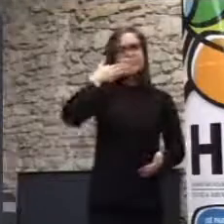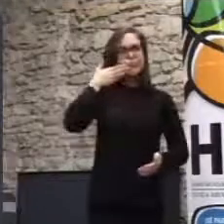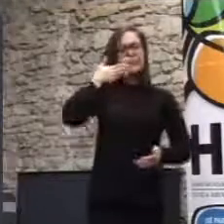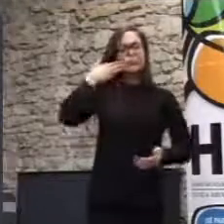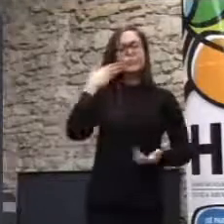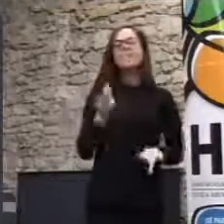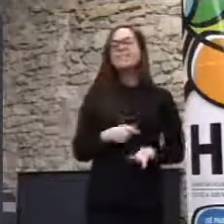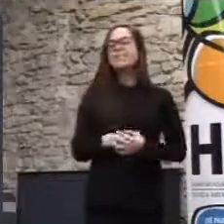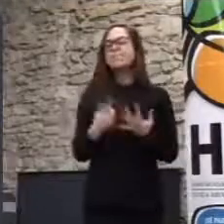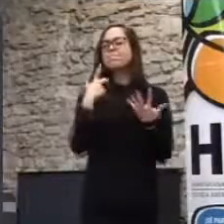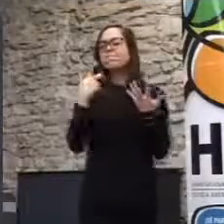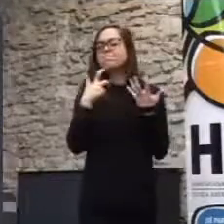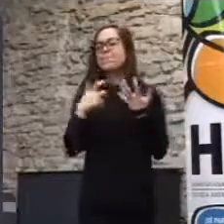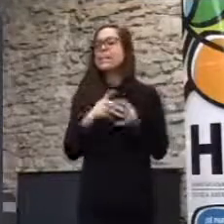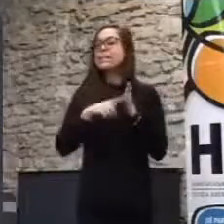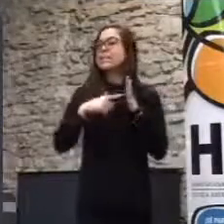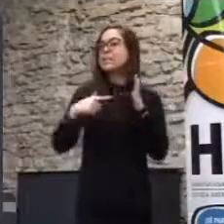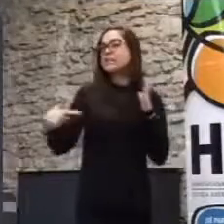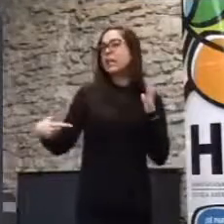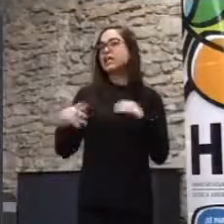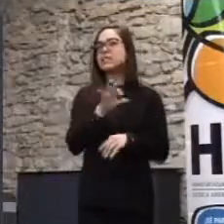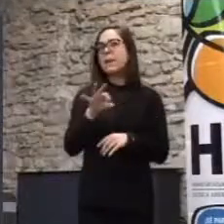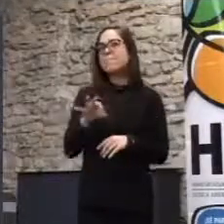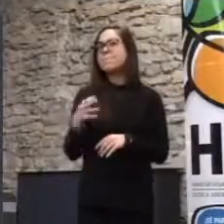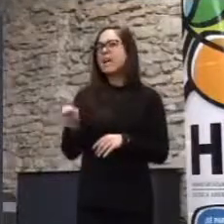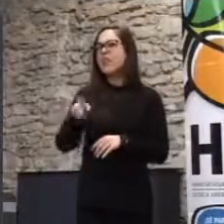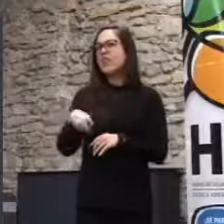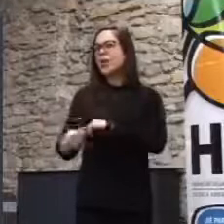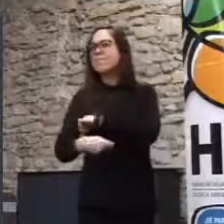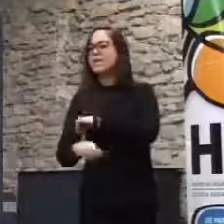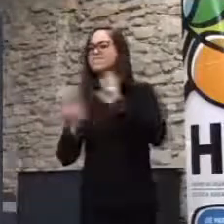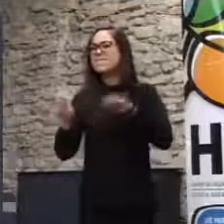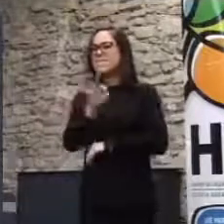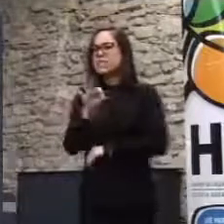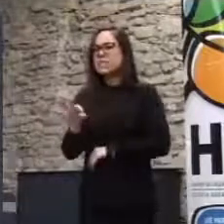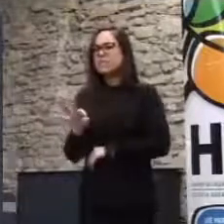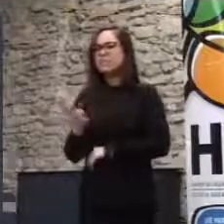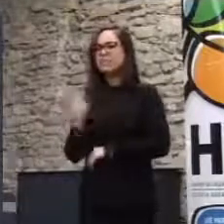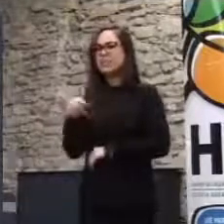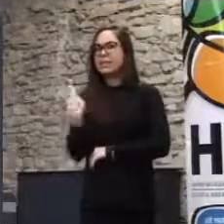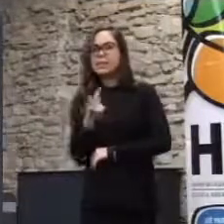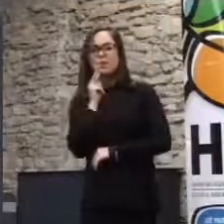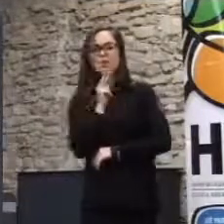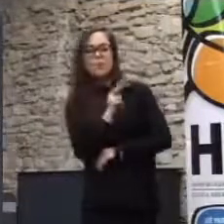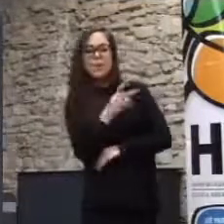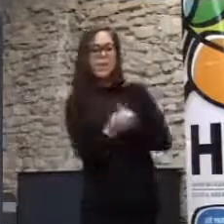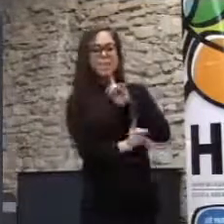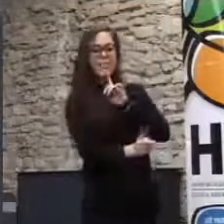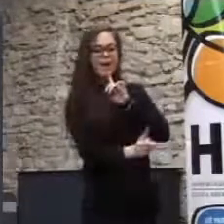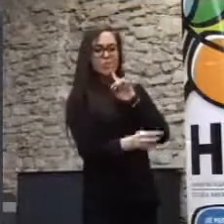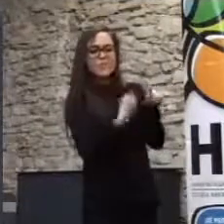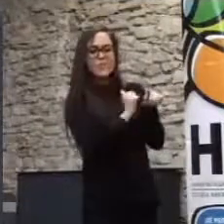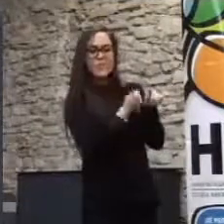se ve muchísimo. San Sebastián es más parecido a Vitoria. Lo que pasa es que San Sebastián yo creo que se mira mucho en el espejo de Bilbao y nosotros no tanto. Es